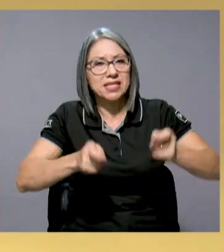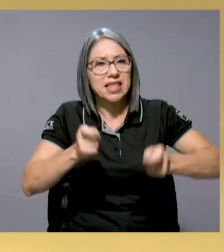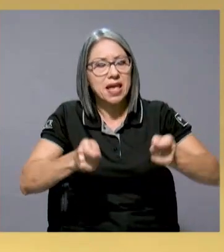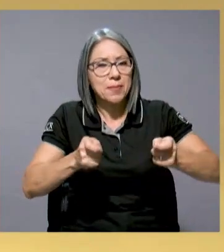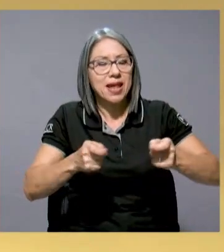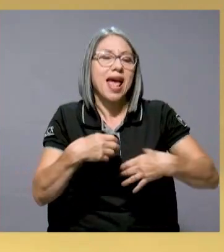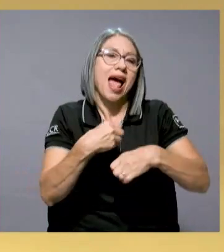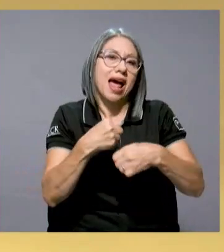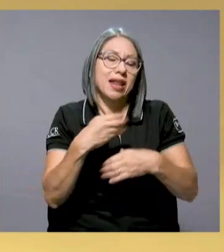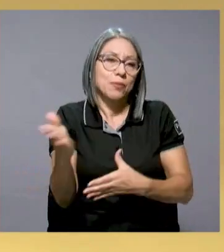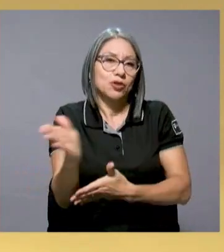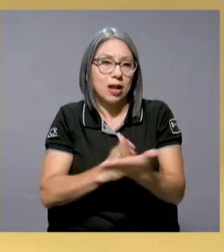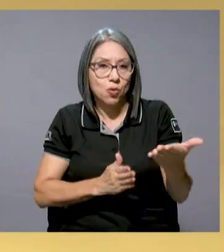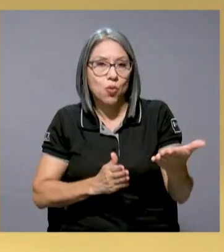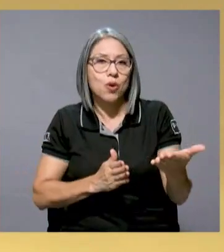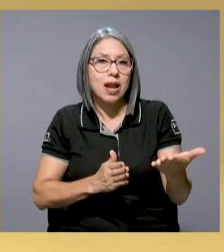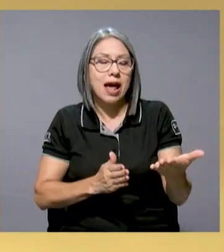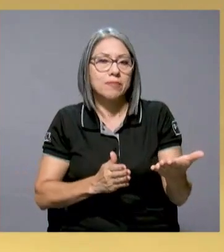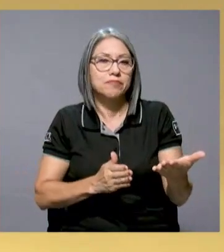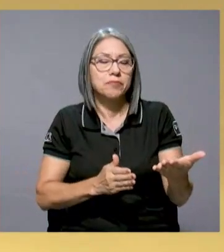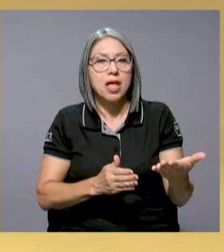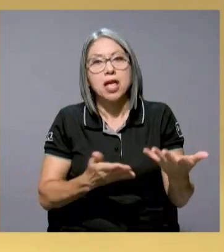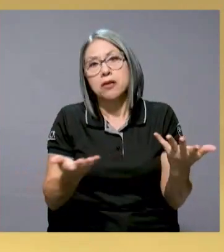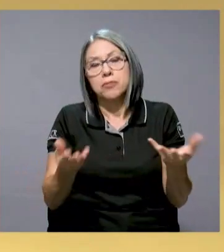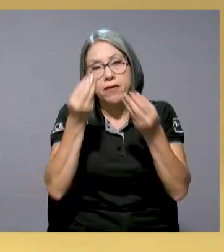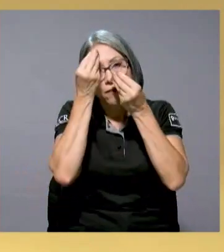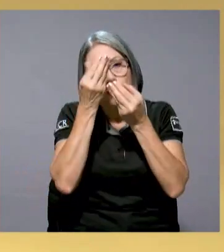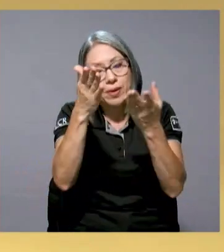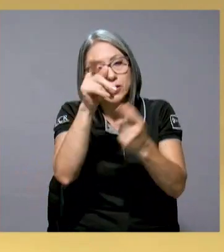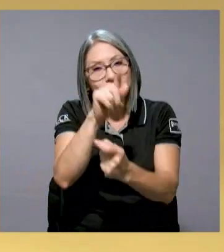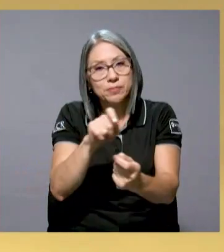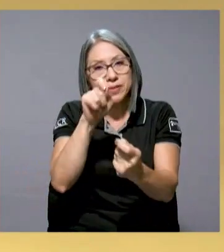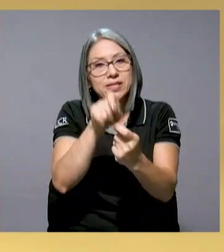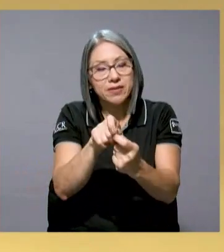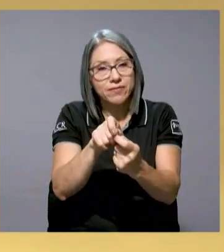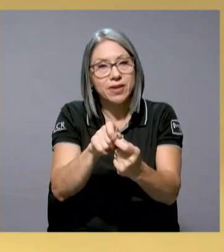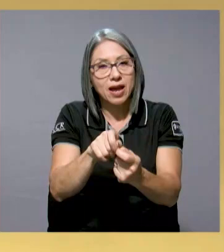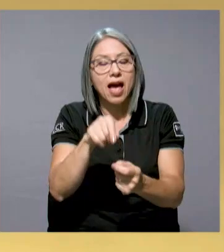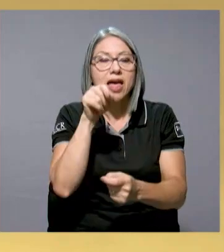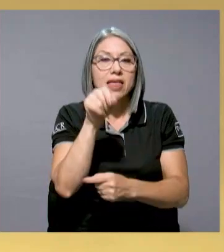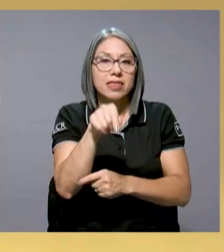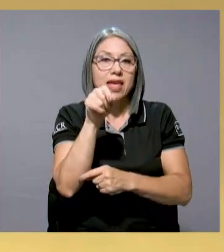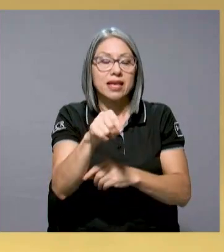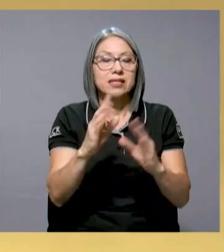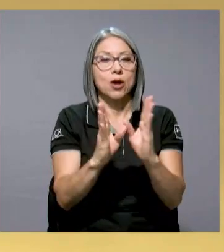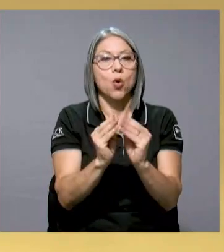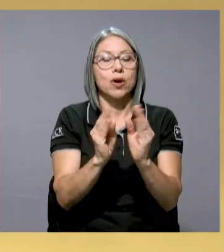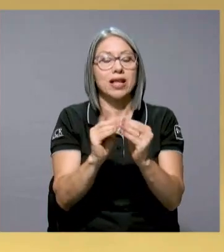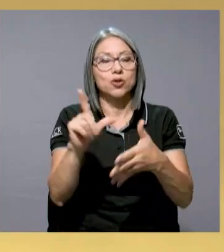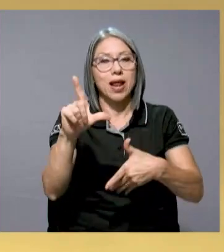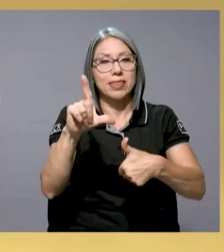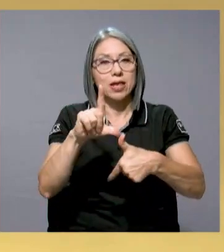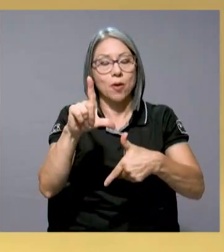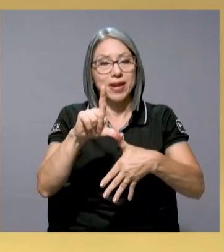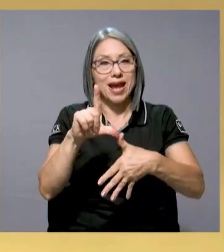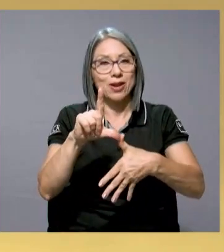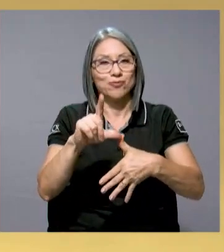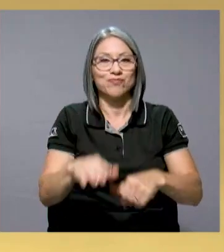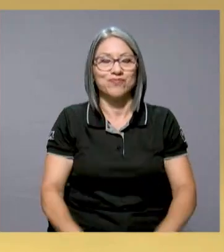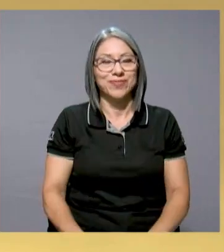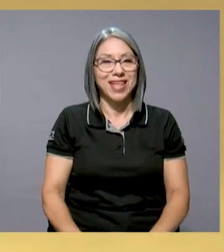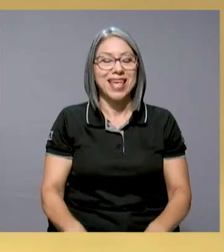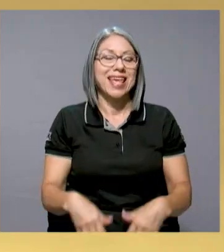alguna mención específica de este Congreso Latinoamericano, y